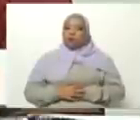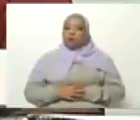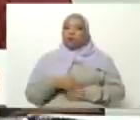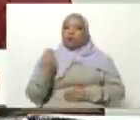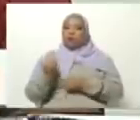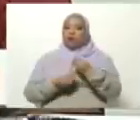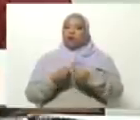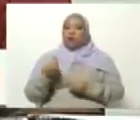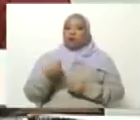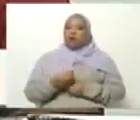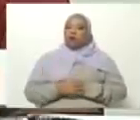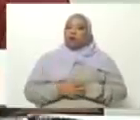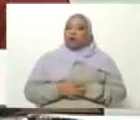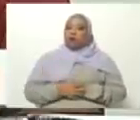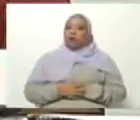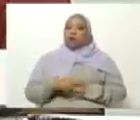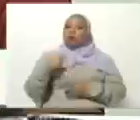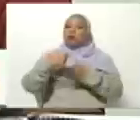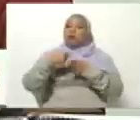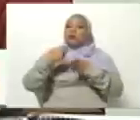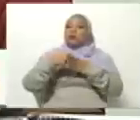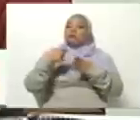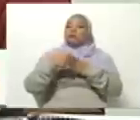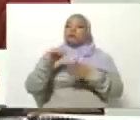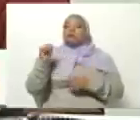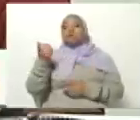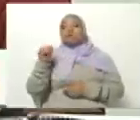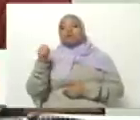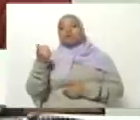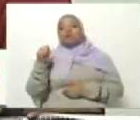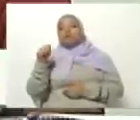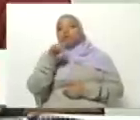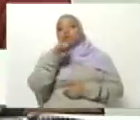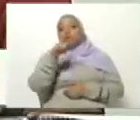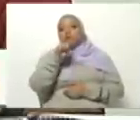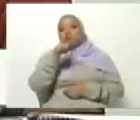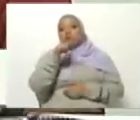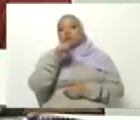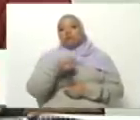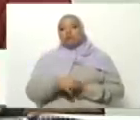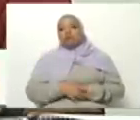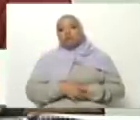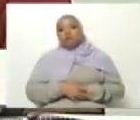hacer pagar el entrenamiento o los entrenadores